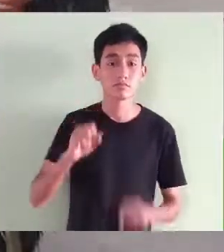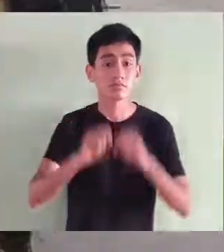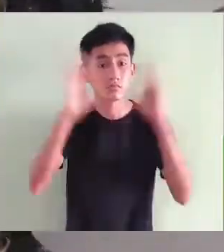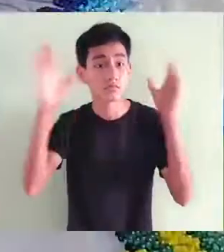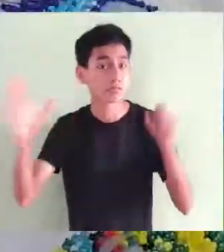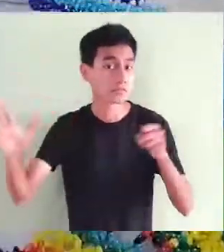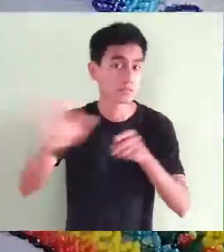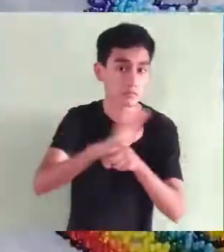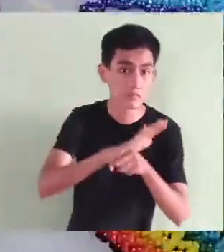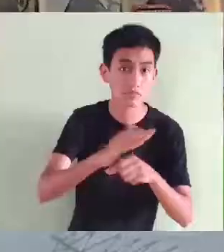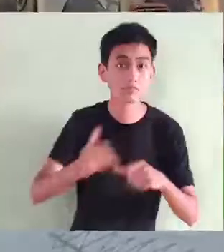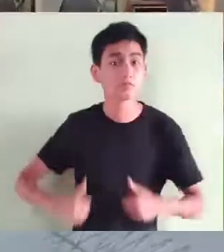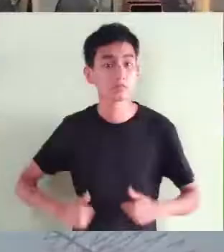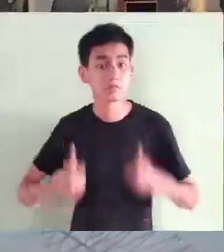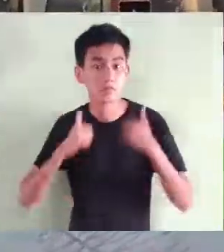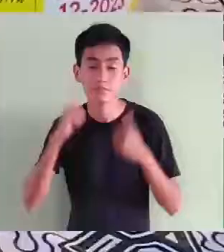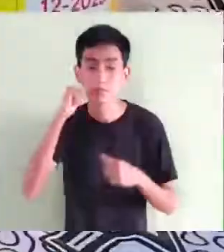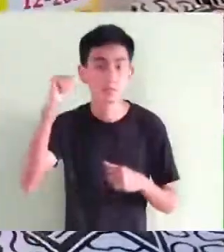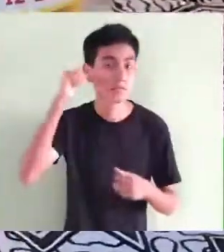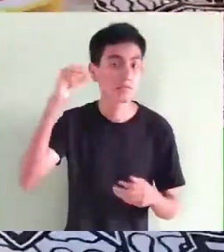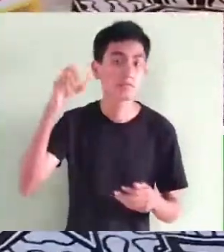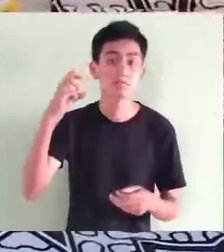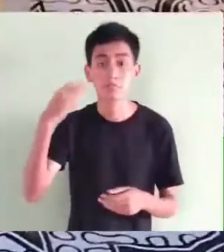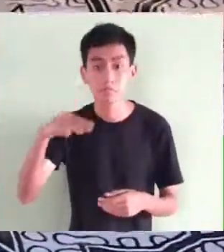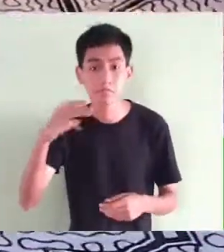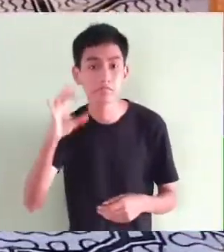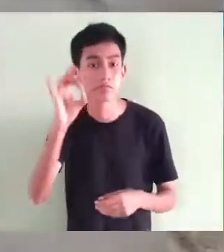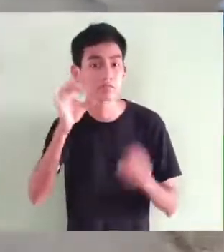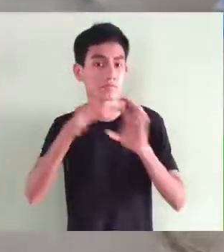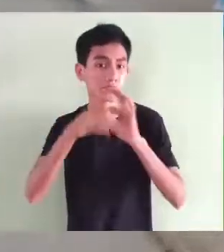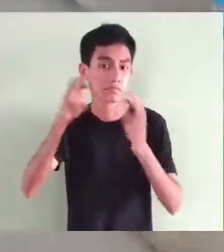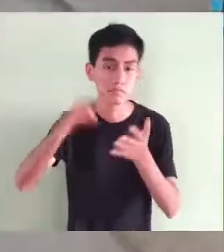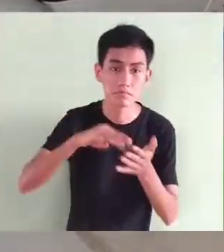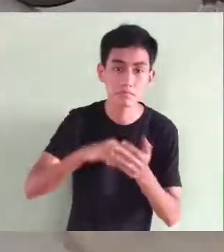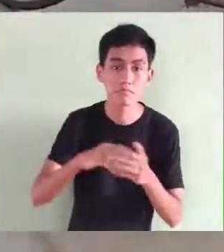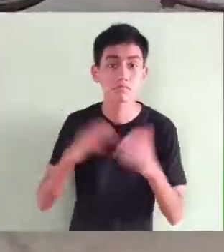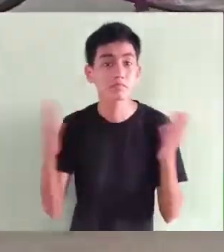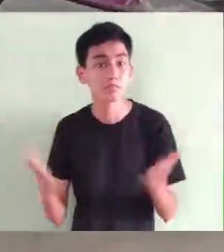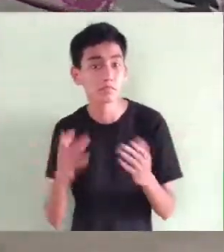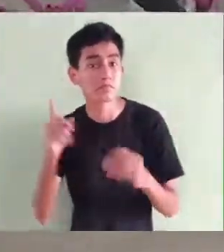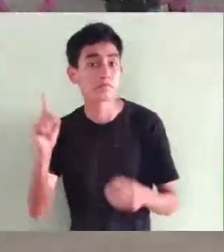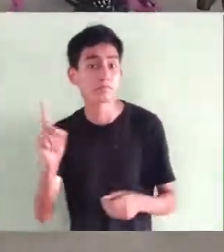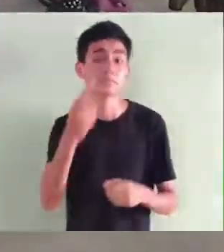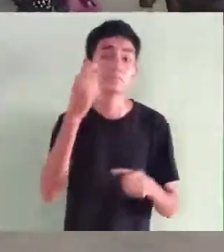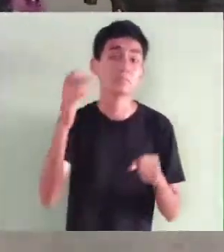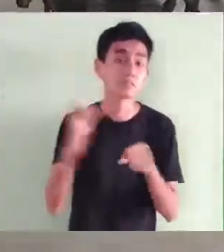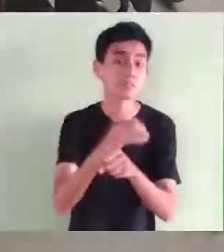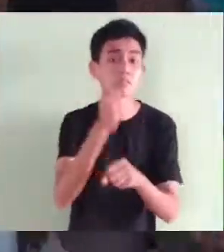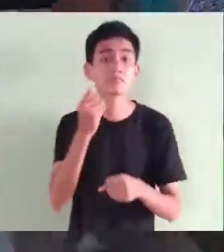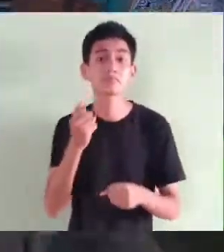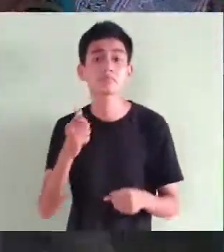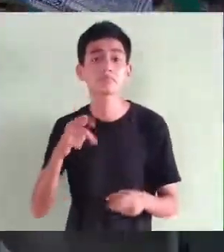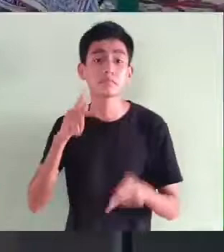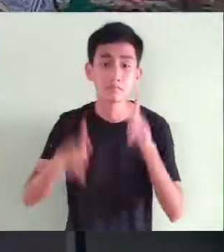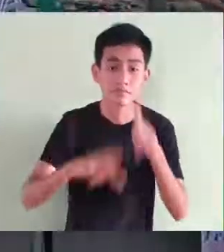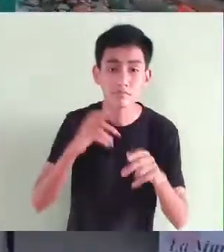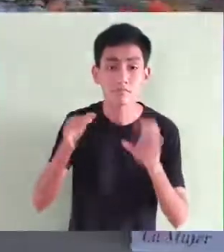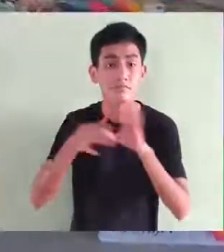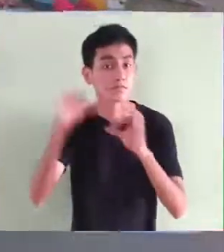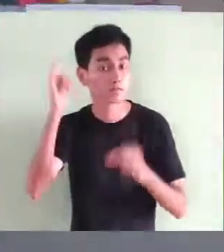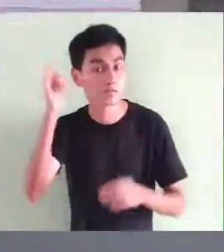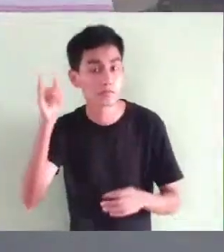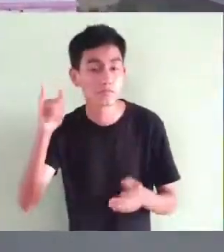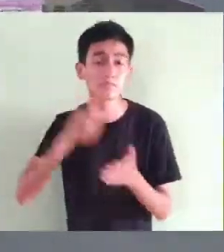una jornada completa se vivió este martes 8 de marzo, donde el principal ganador fue el poblador yarinense, que apreció